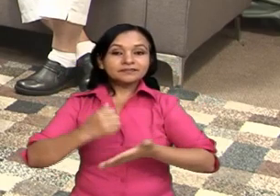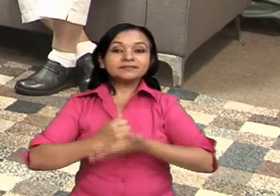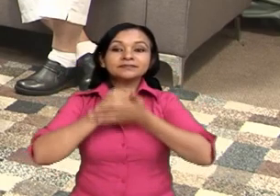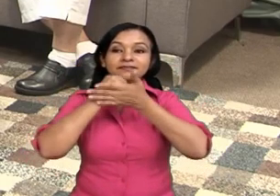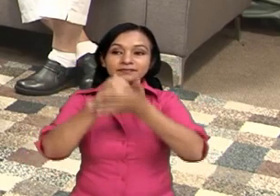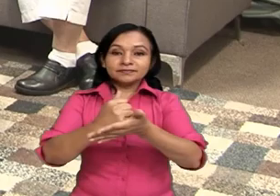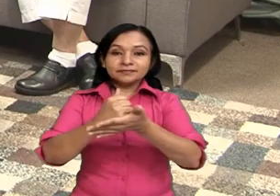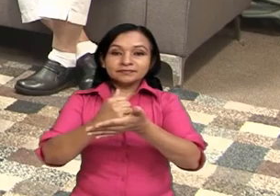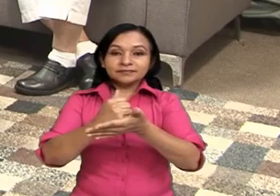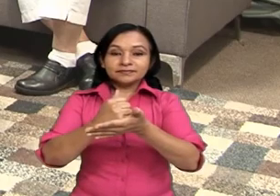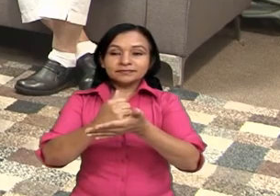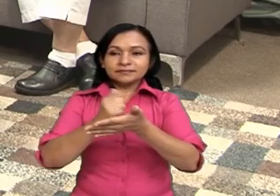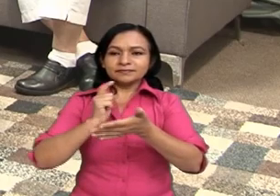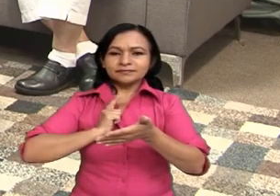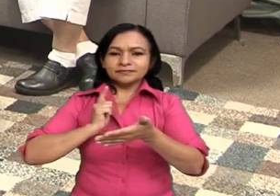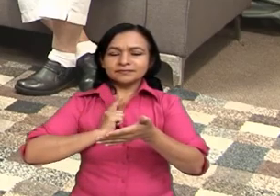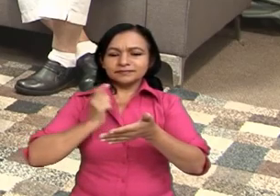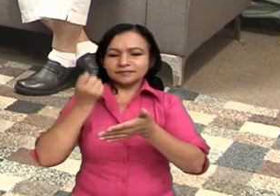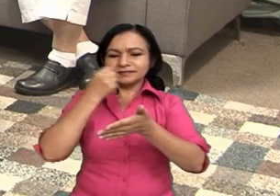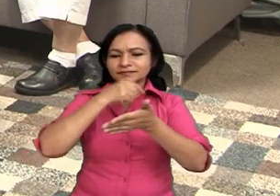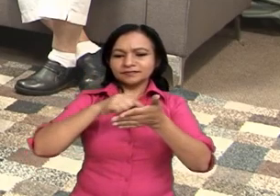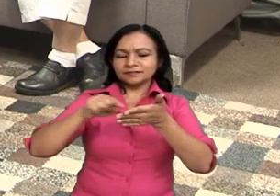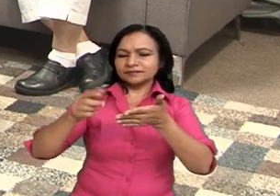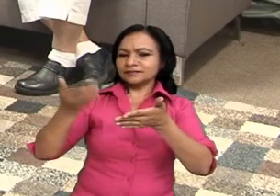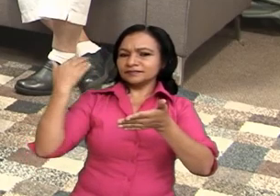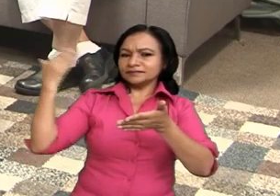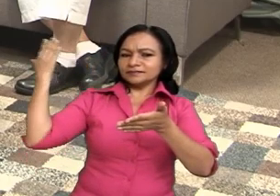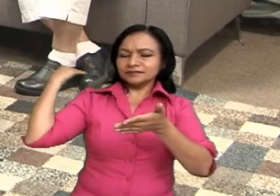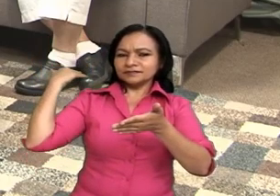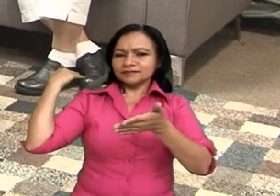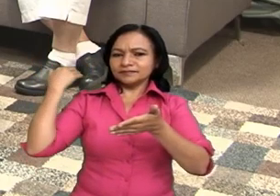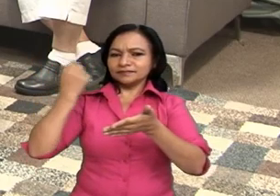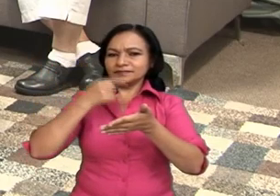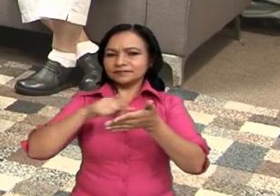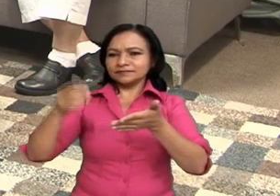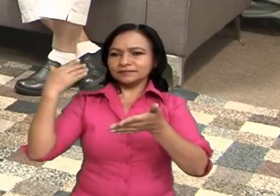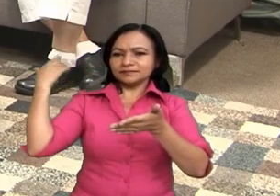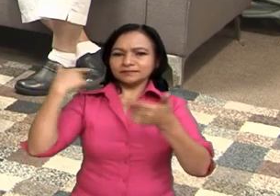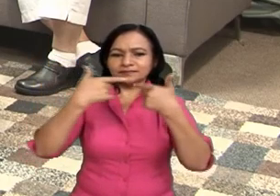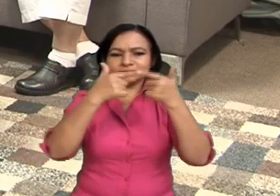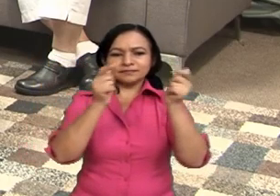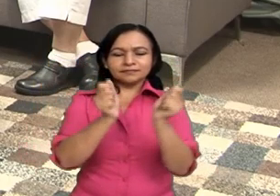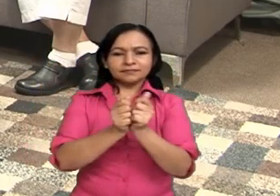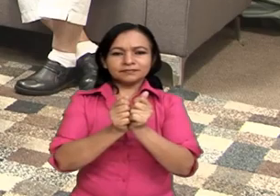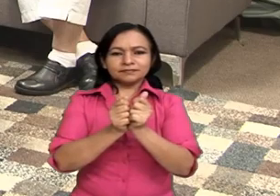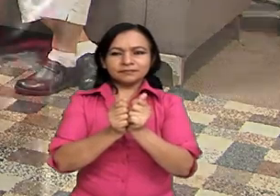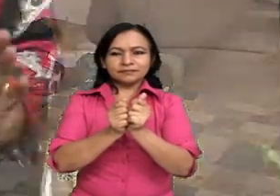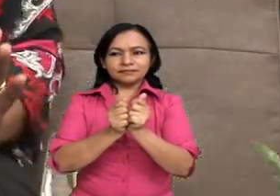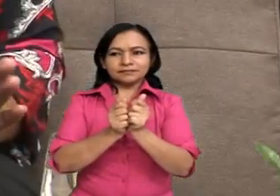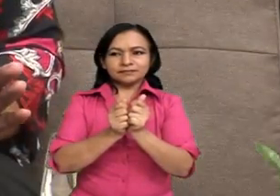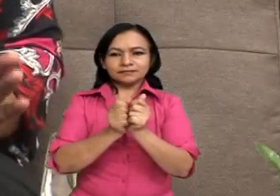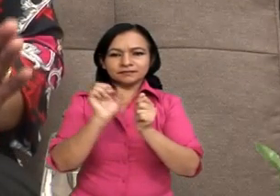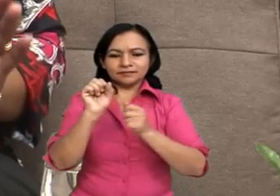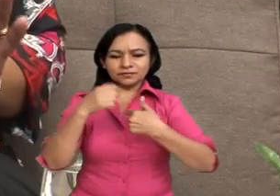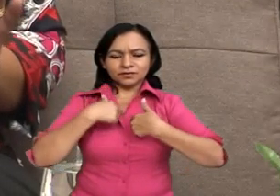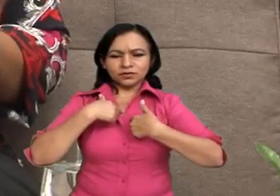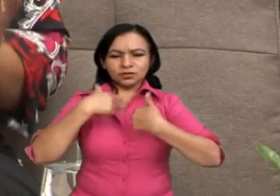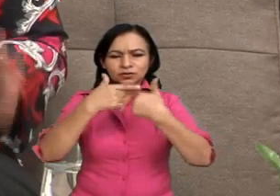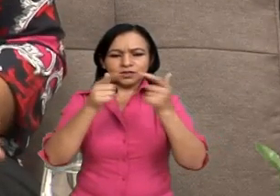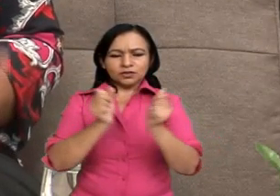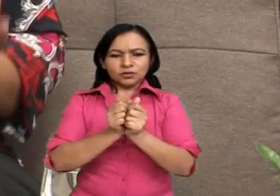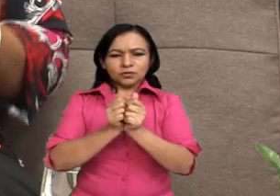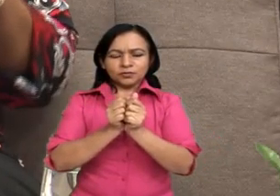yo, teníamos en la semana pasada la elección de nuestra junta sindical, porque yo también soy sindicalista, y